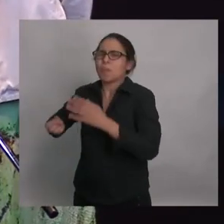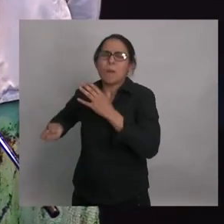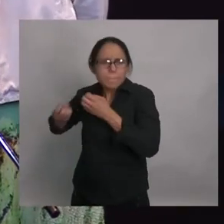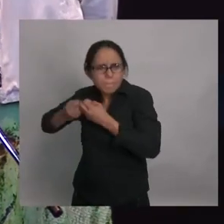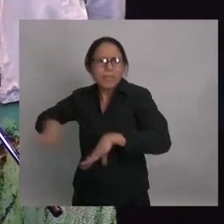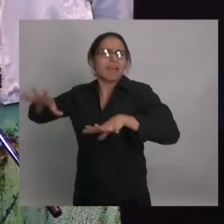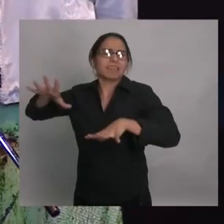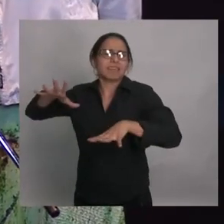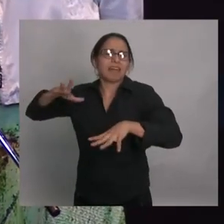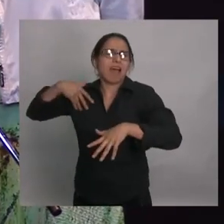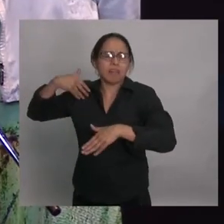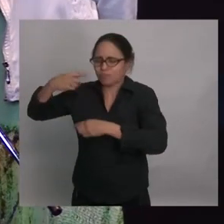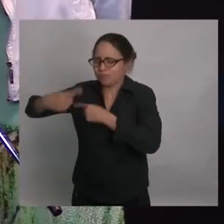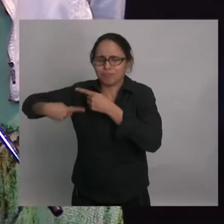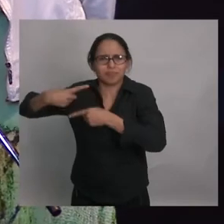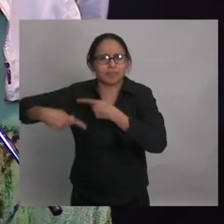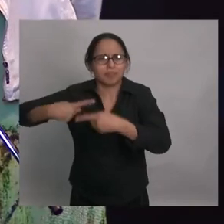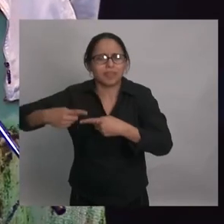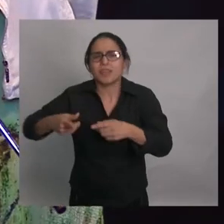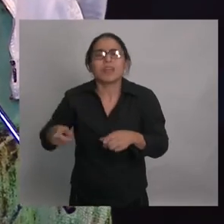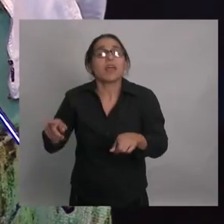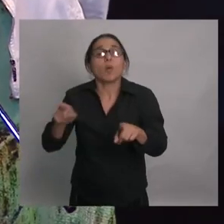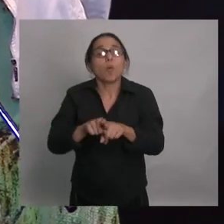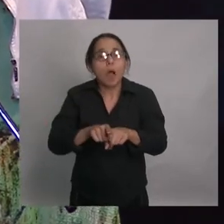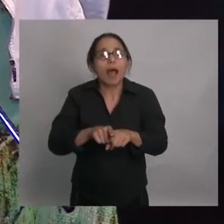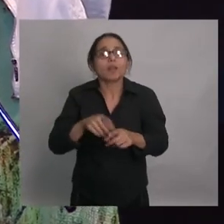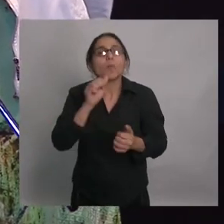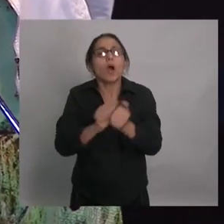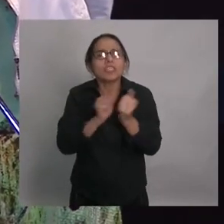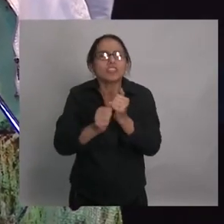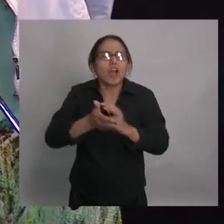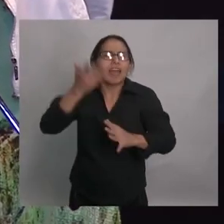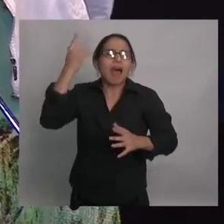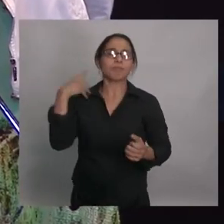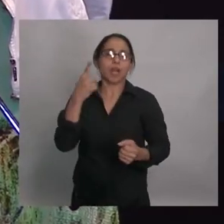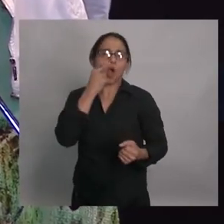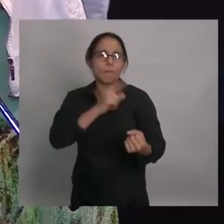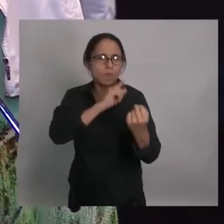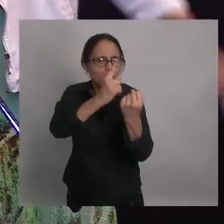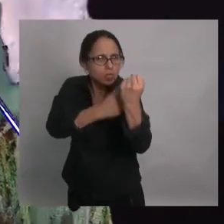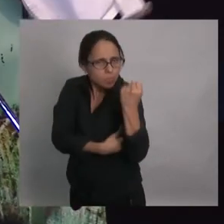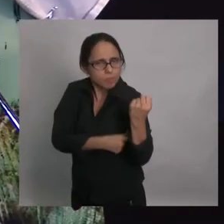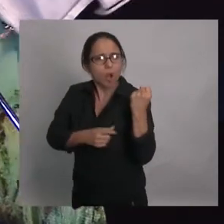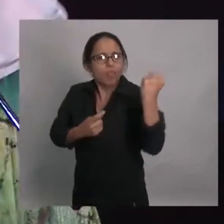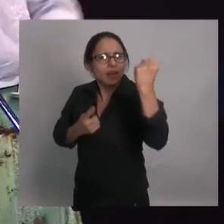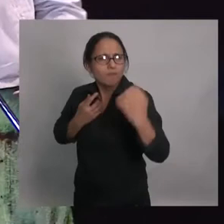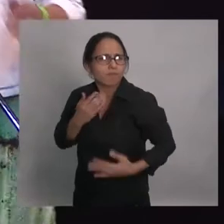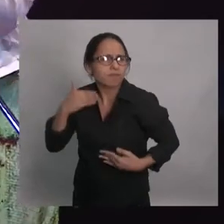hasta hoy como la prehistoria patriarcal de la humanidad y se va a caer